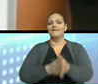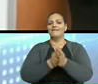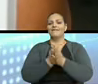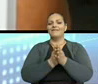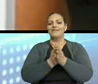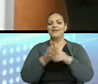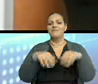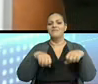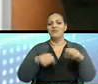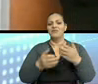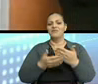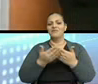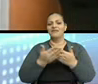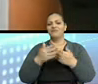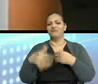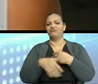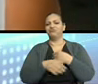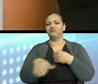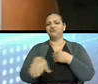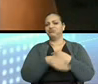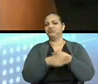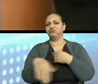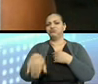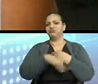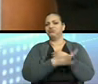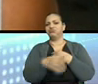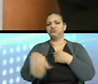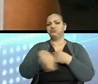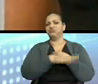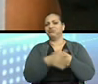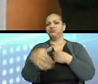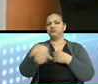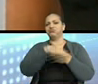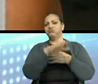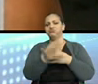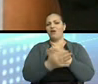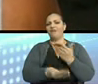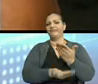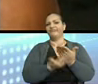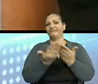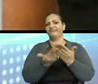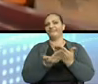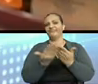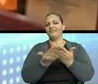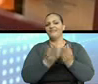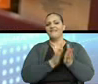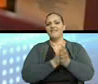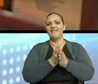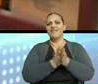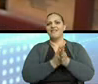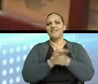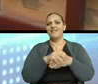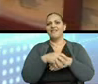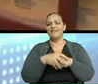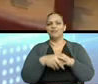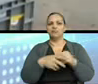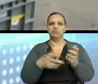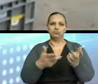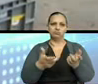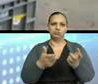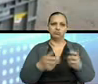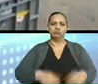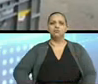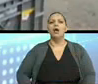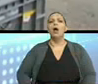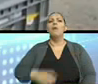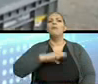para camellar, para meterse por la izquierda, para pegarse la escapada. Por supuesto, y es el vehículo rápido, que el patrullero lo